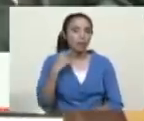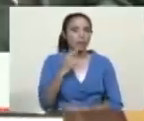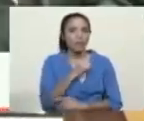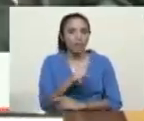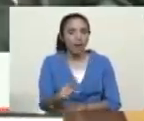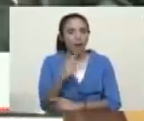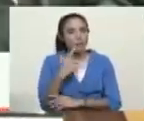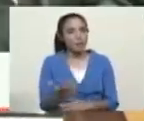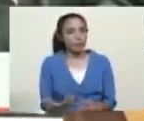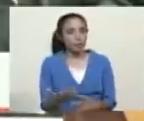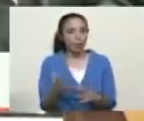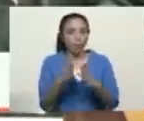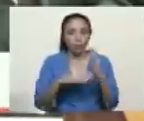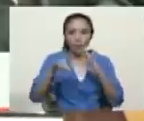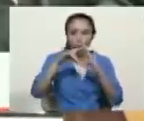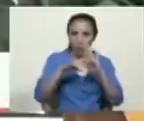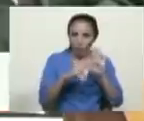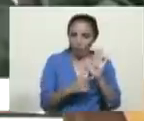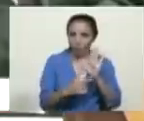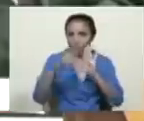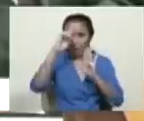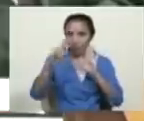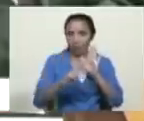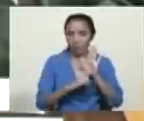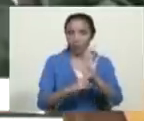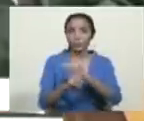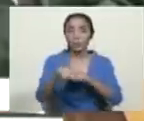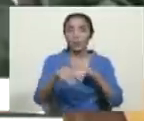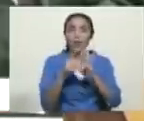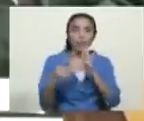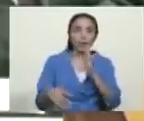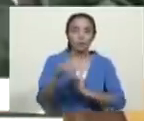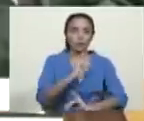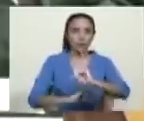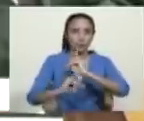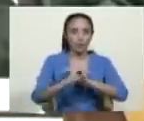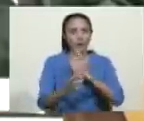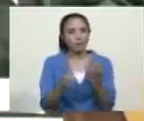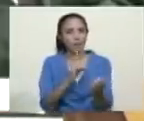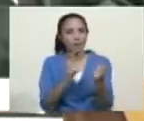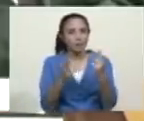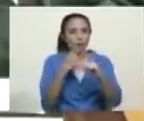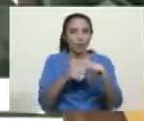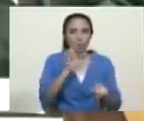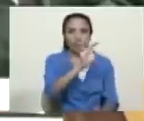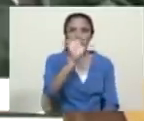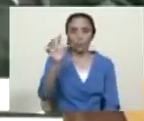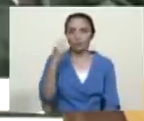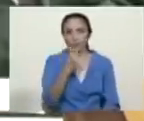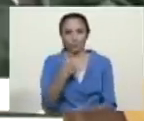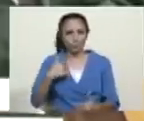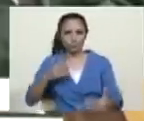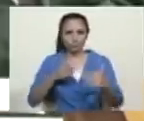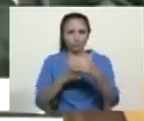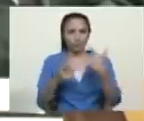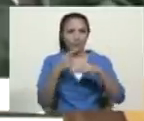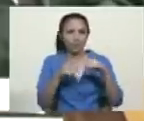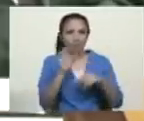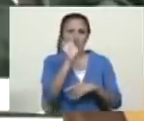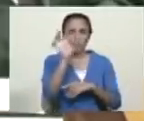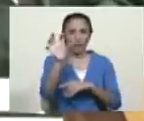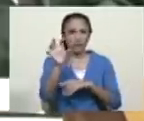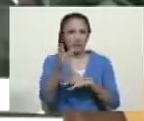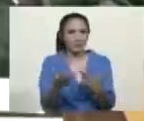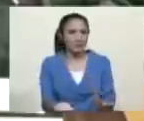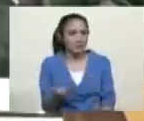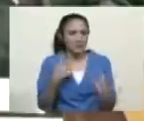ceñirse a los principios básicos del derecho internacional y de las relaciones internacionales. Y por lo tanto, nos oponemos a cualquier injerencia exterior en los asuntos